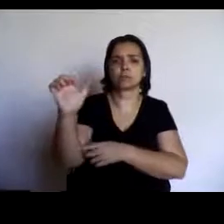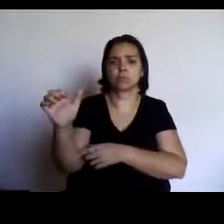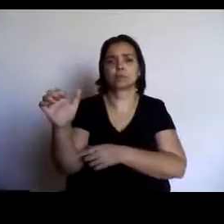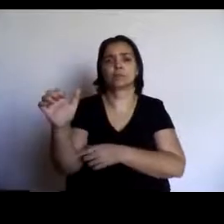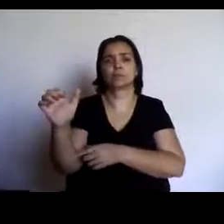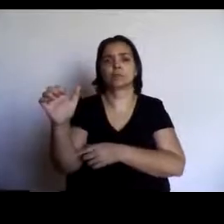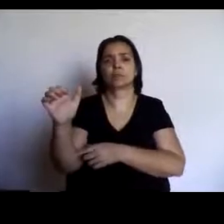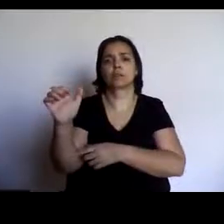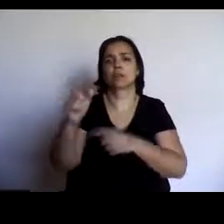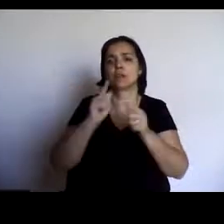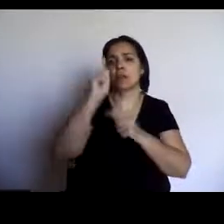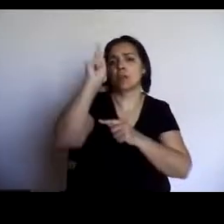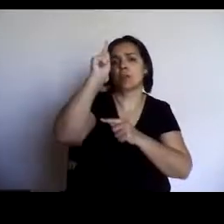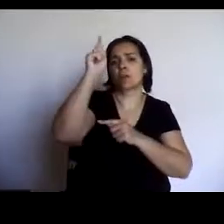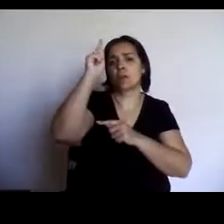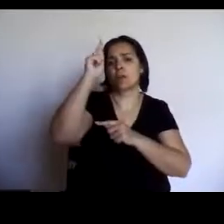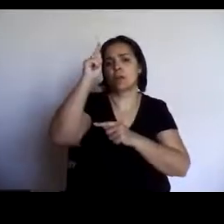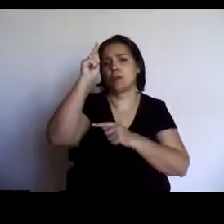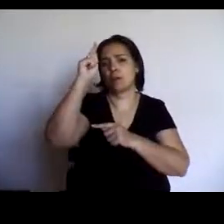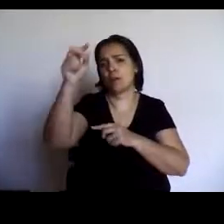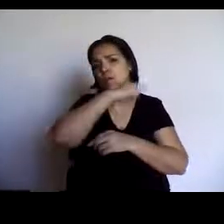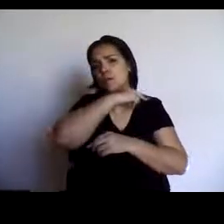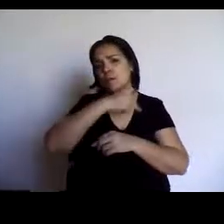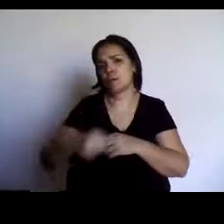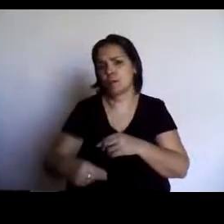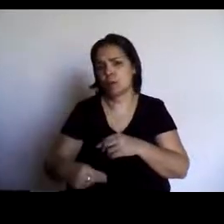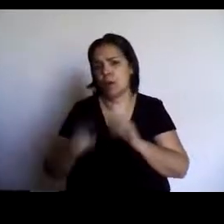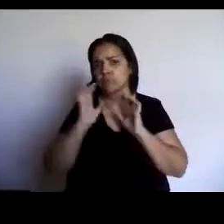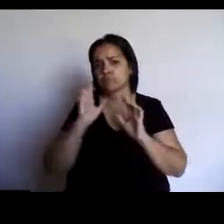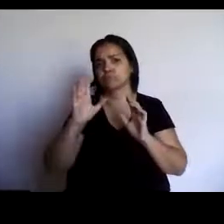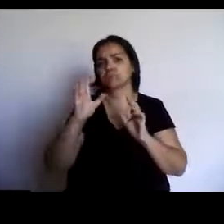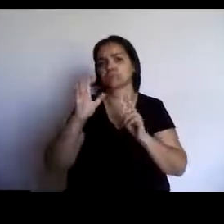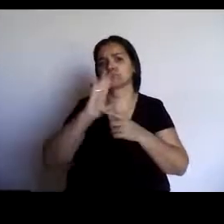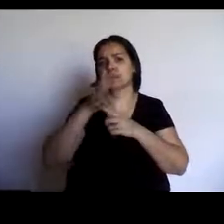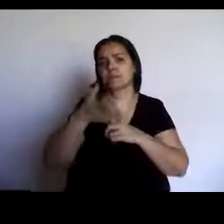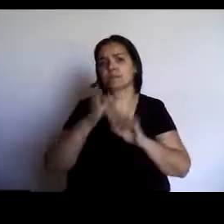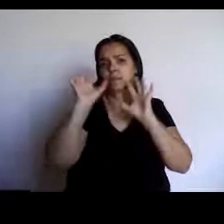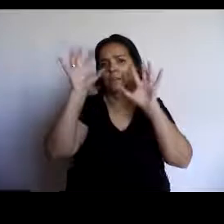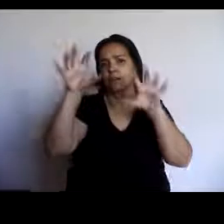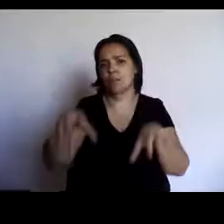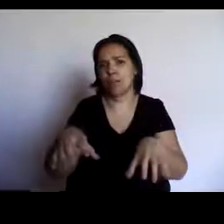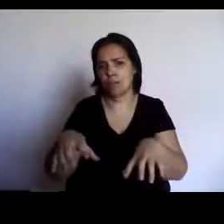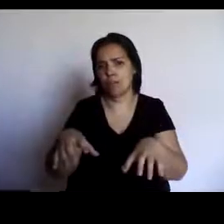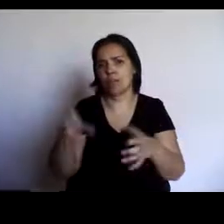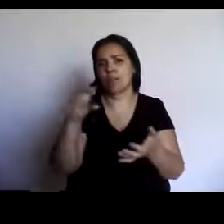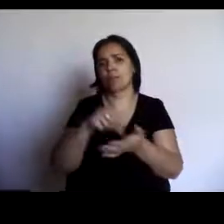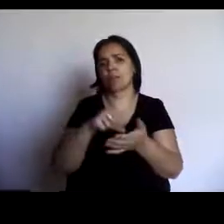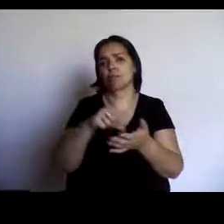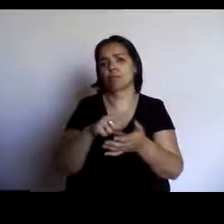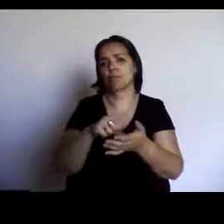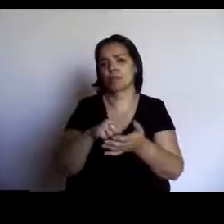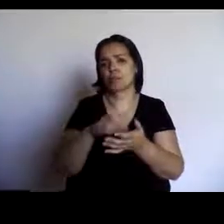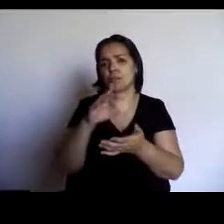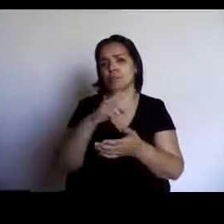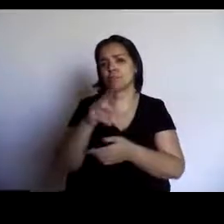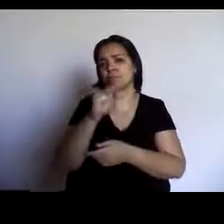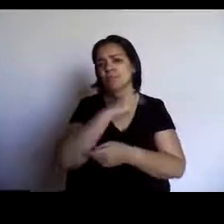y Galicia, norte de Portugal y Castilla y León, el centro y Castilla y León, el Algarve y